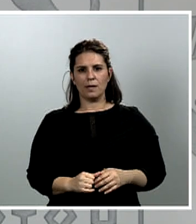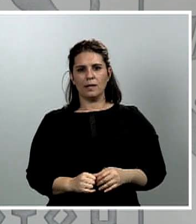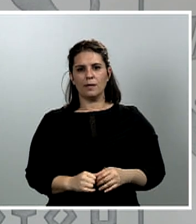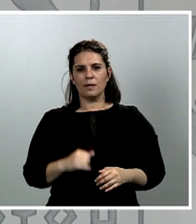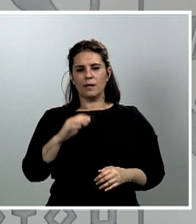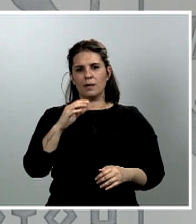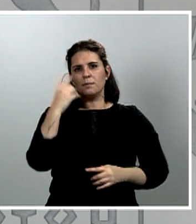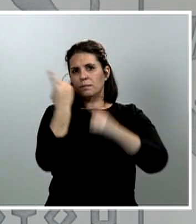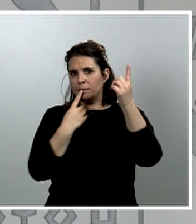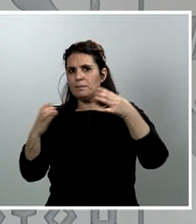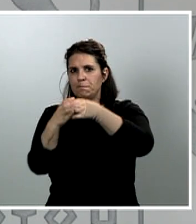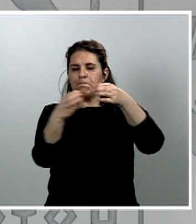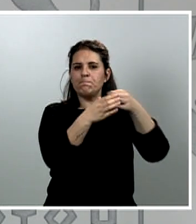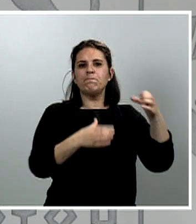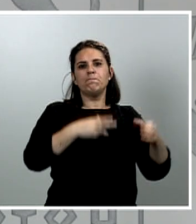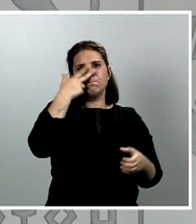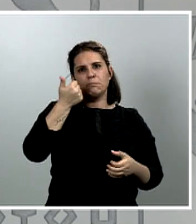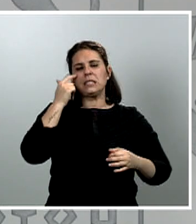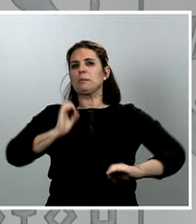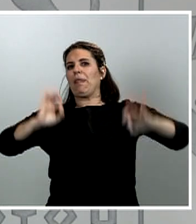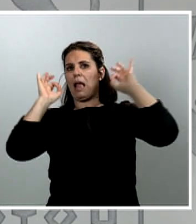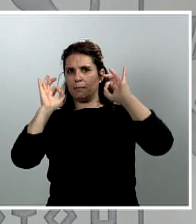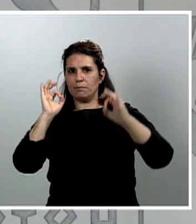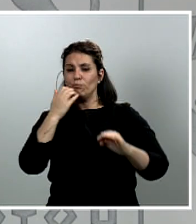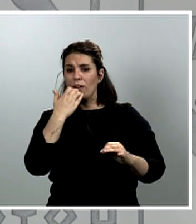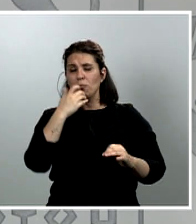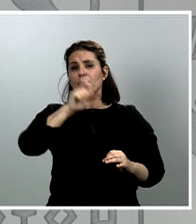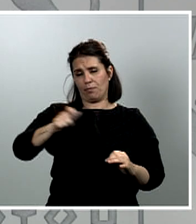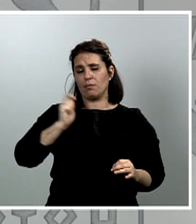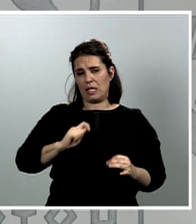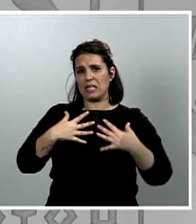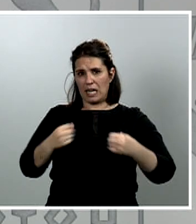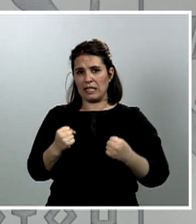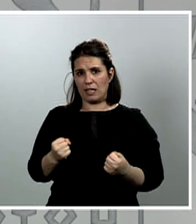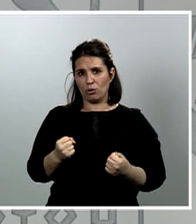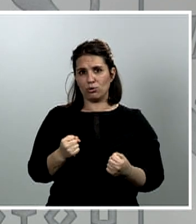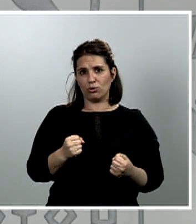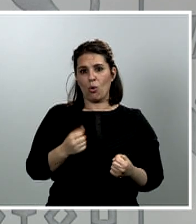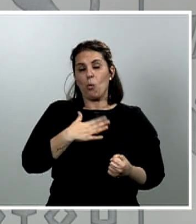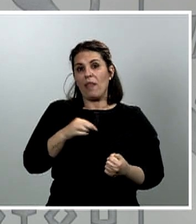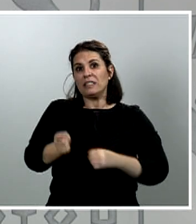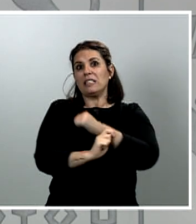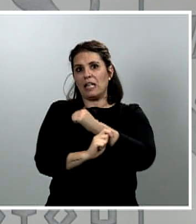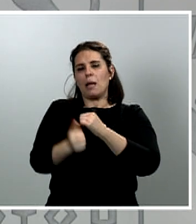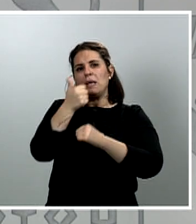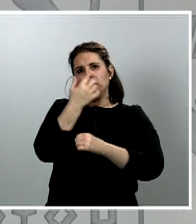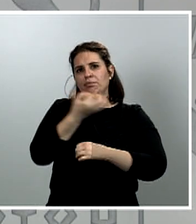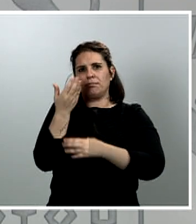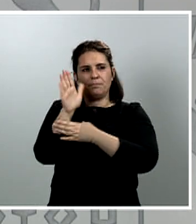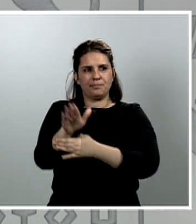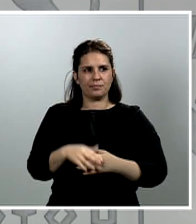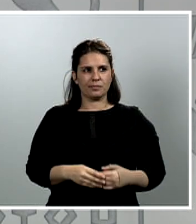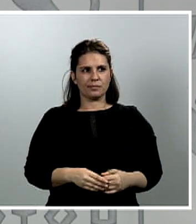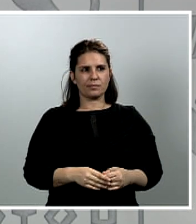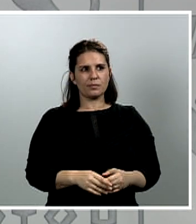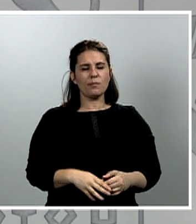tener un interés especial y particular, por ejemplo, los sanitarios, el plantear este tipo de estrategias. También es cierto que una persona